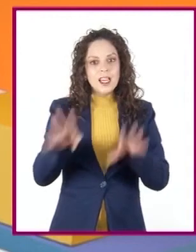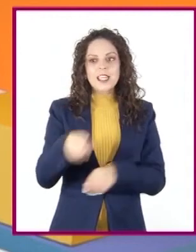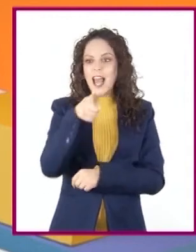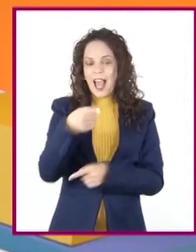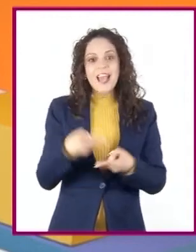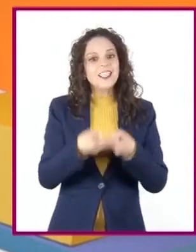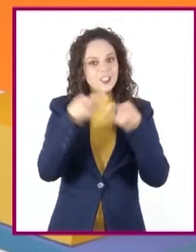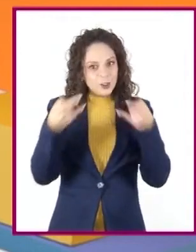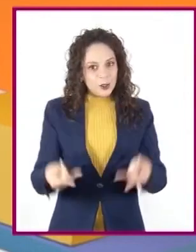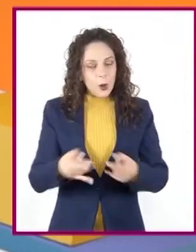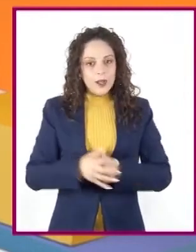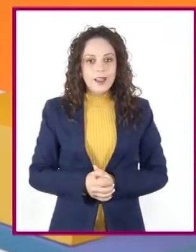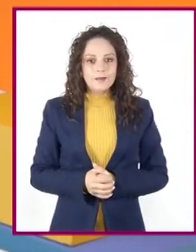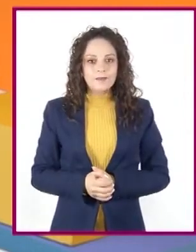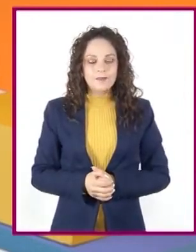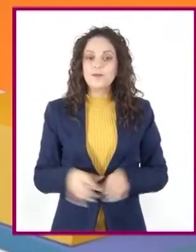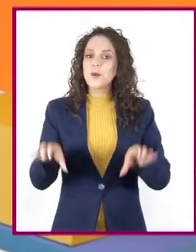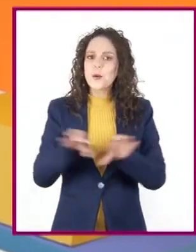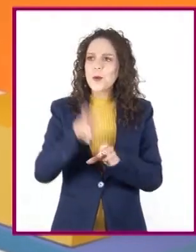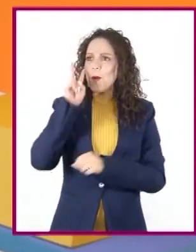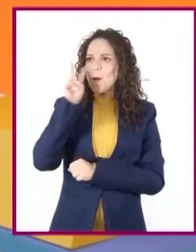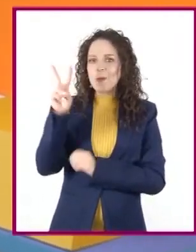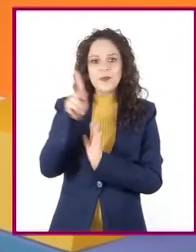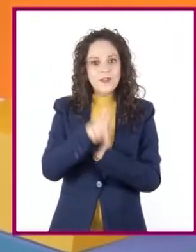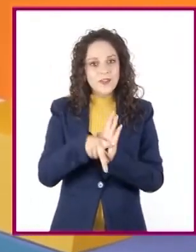¿Qué les pareció el video?